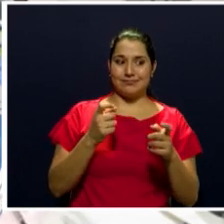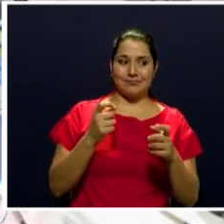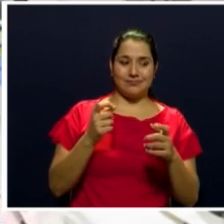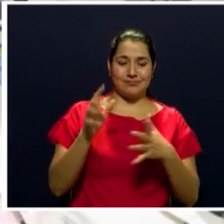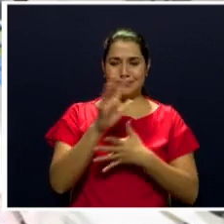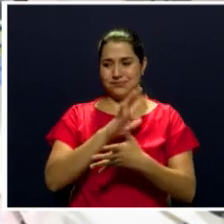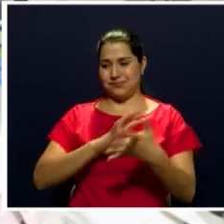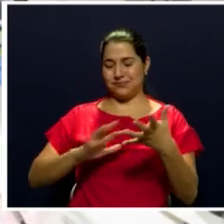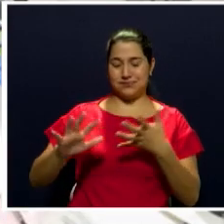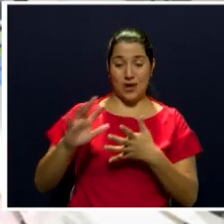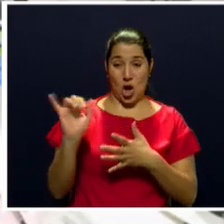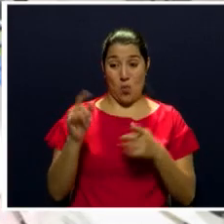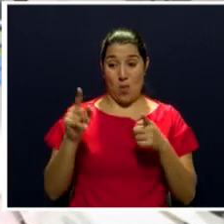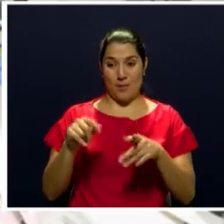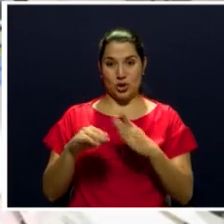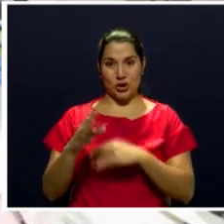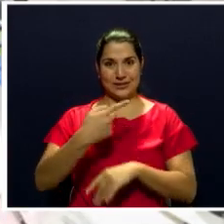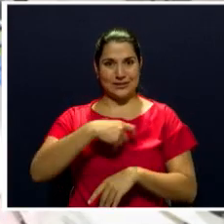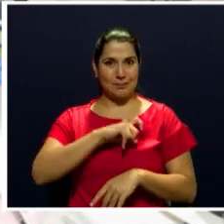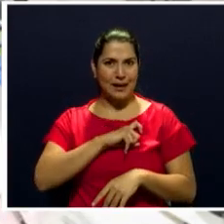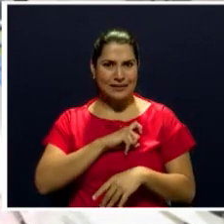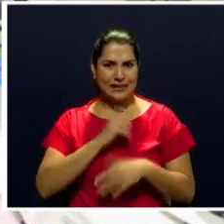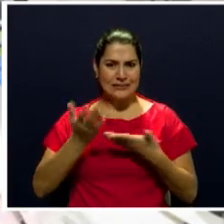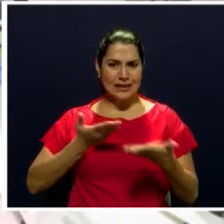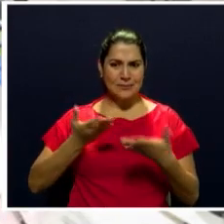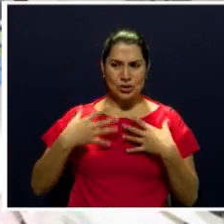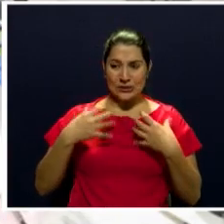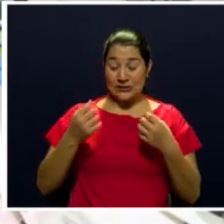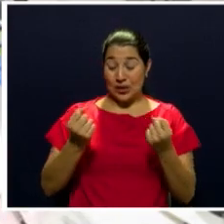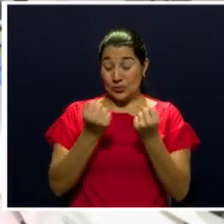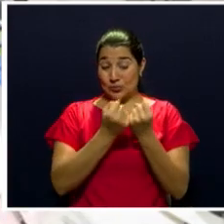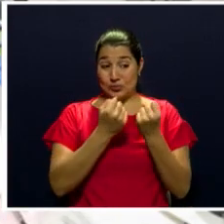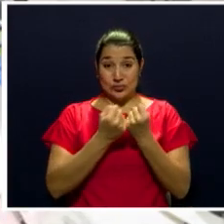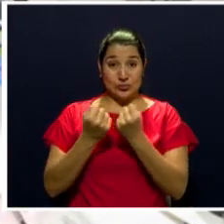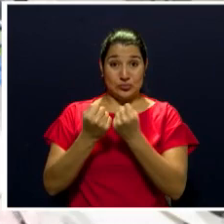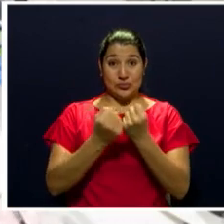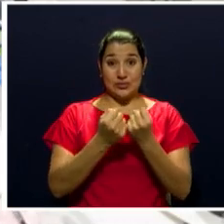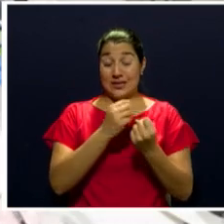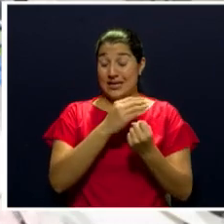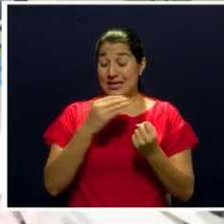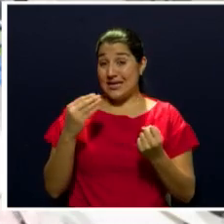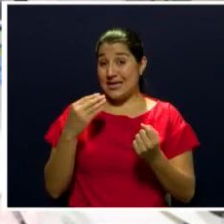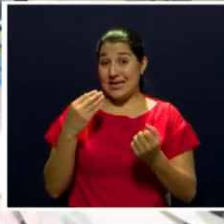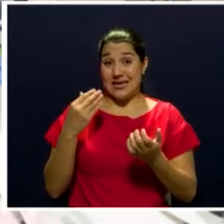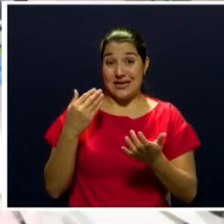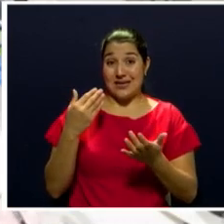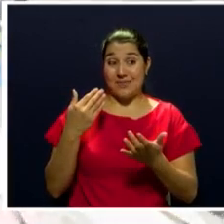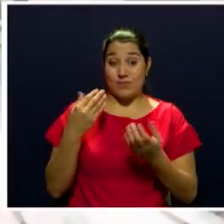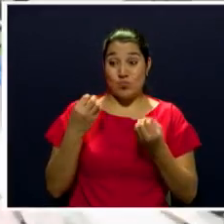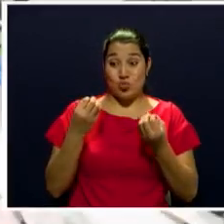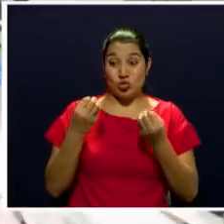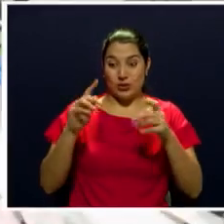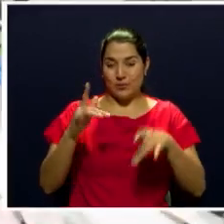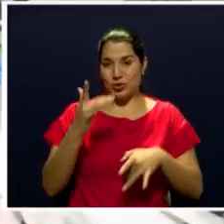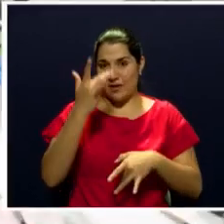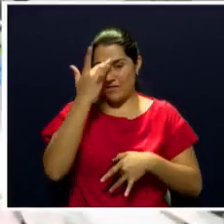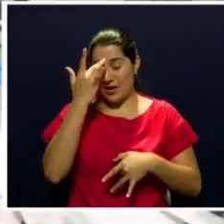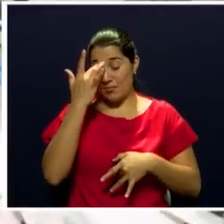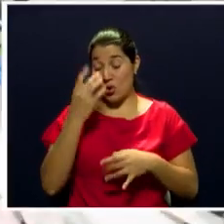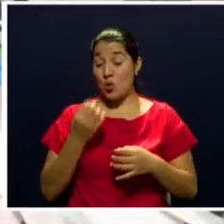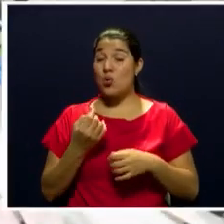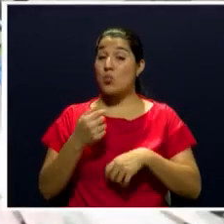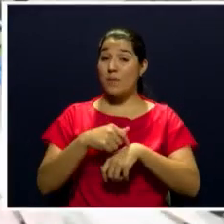saturando el sistema de sanidad público español y llegando a alcanzar altísimos niveles de contagio. Un momento